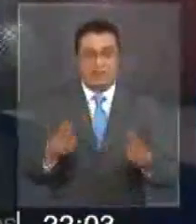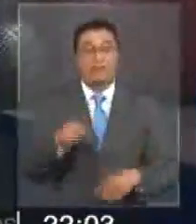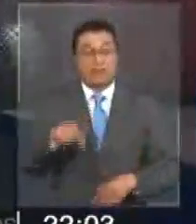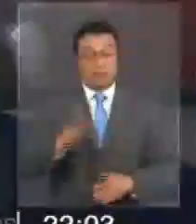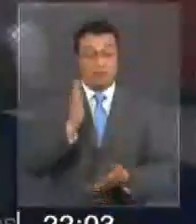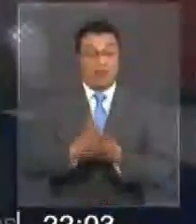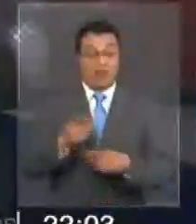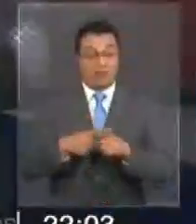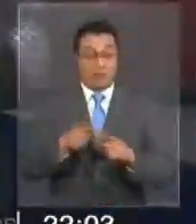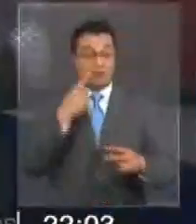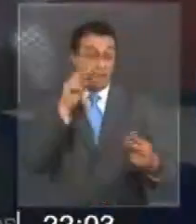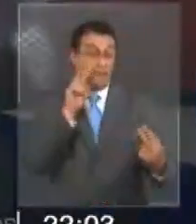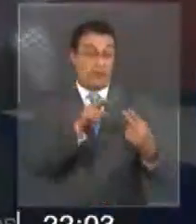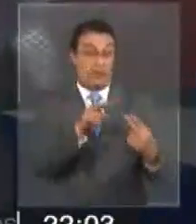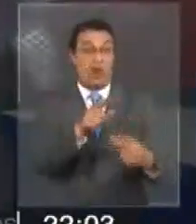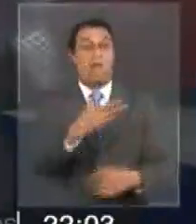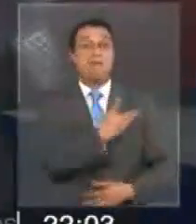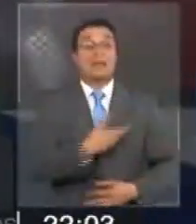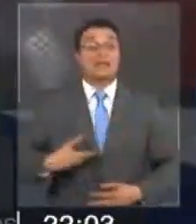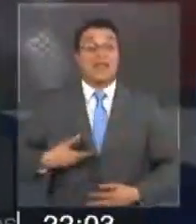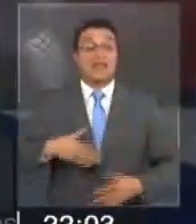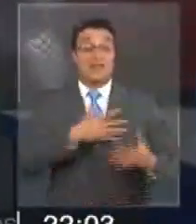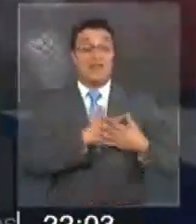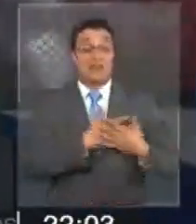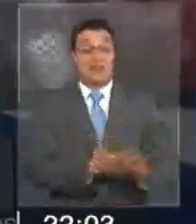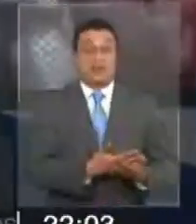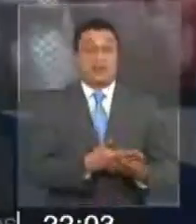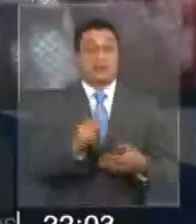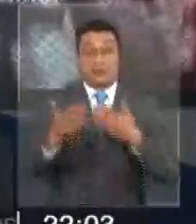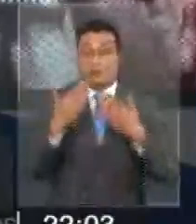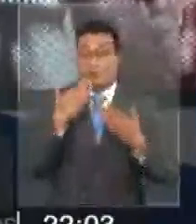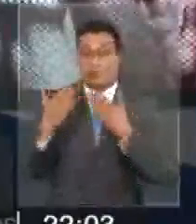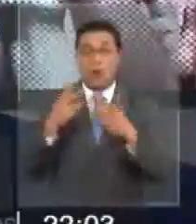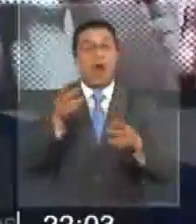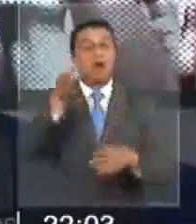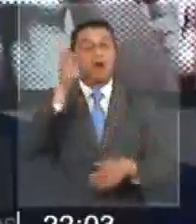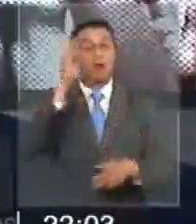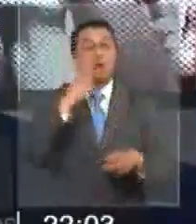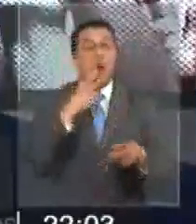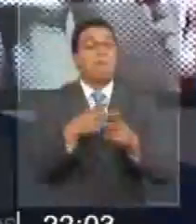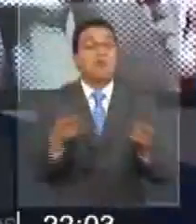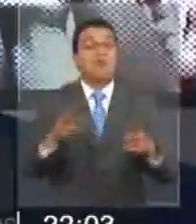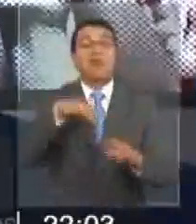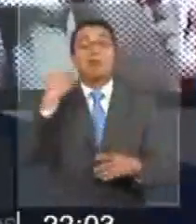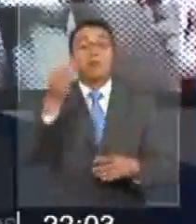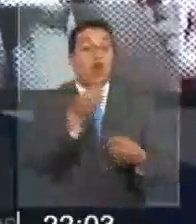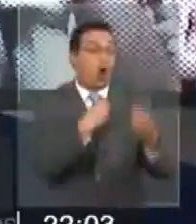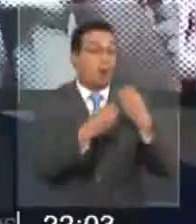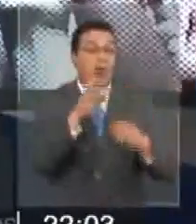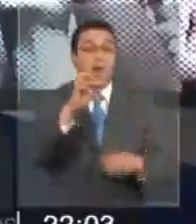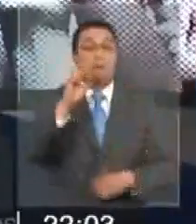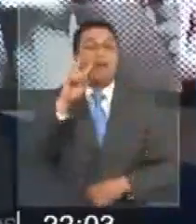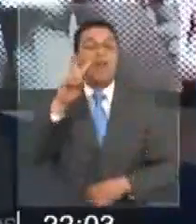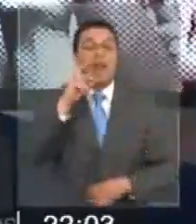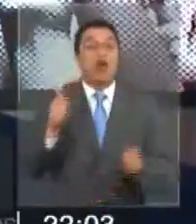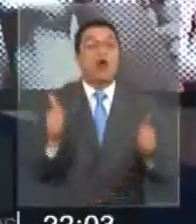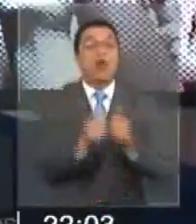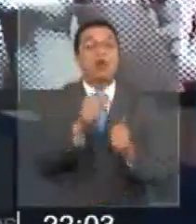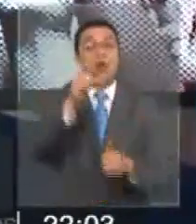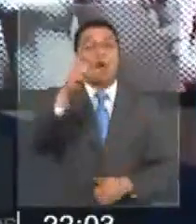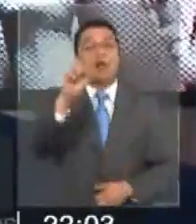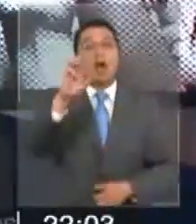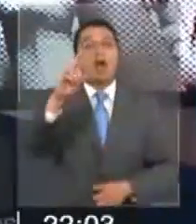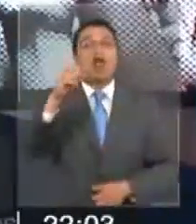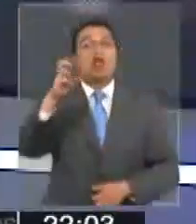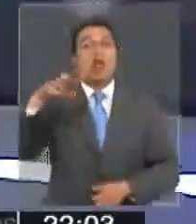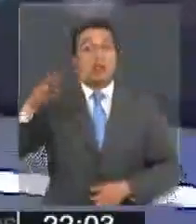Este fin de semana vimos a la presidenta Bachelet departiendo en una reunión pública y luego en una comida privada con Carlos Cardoen,